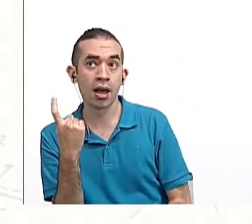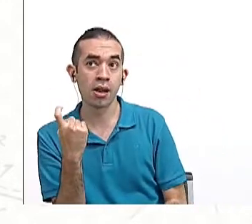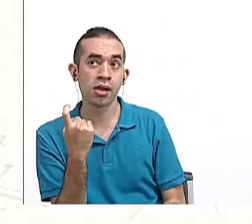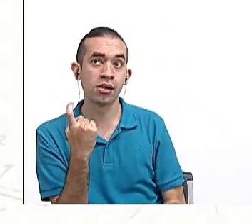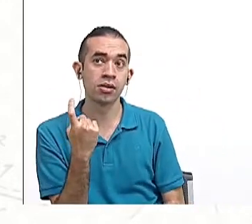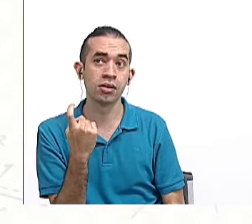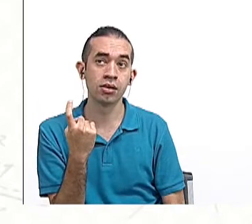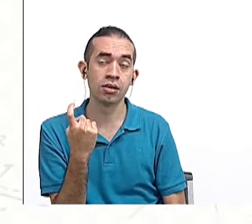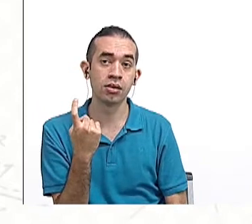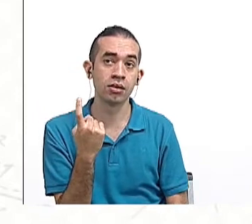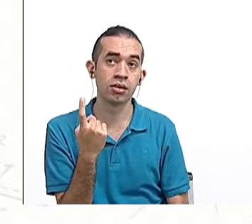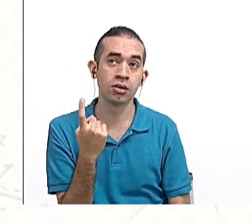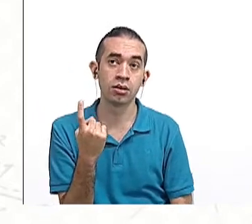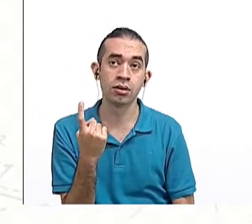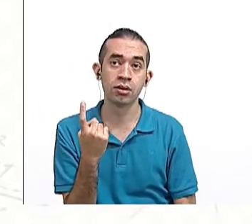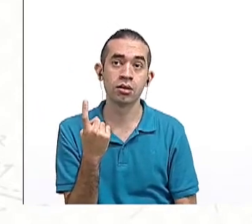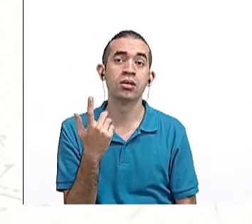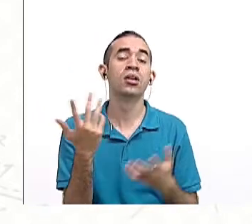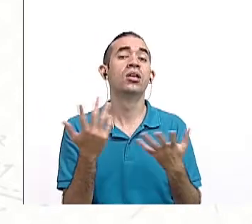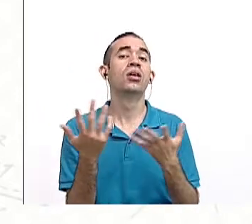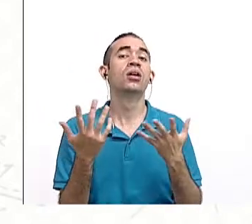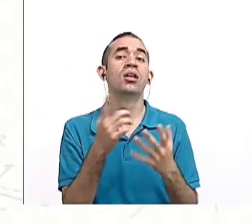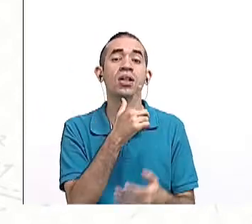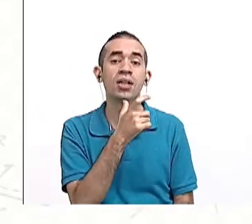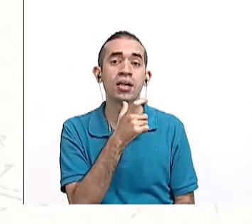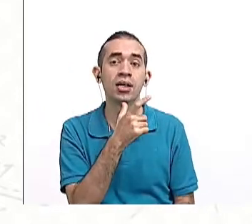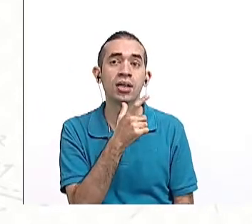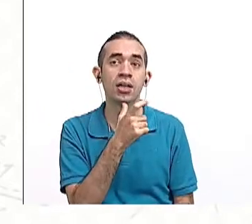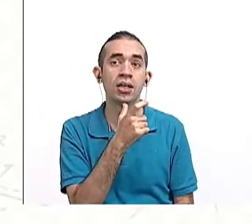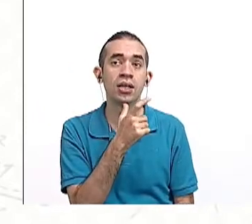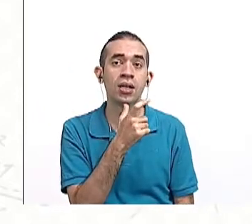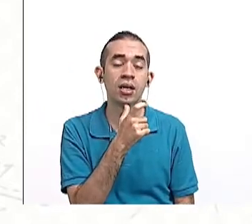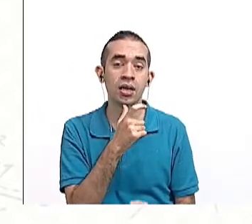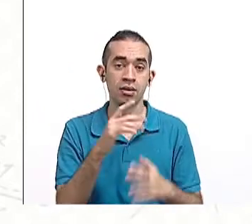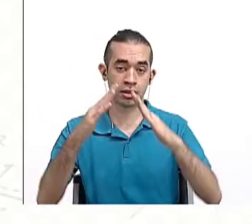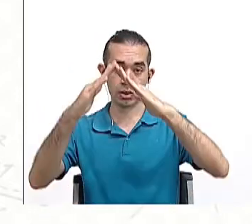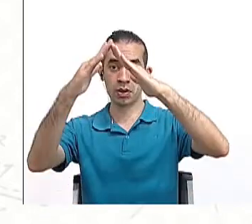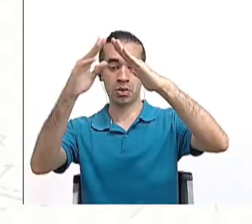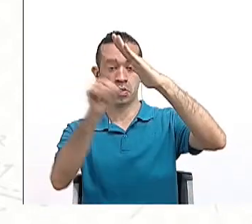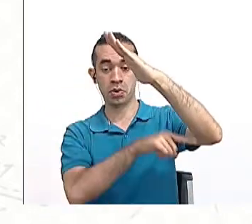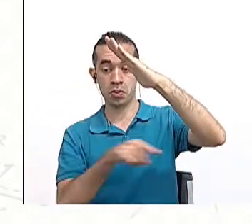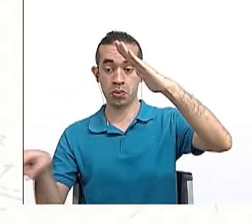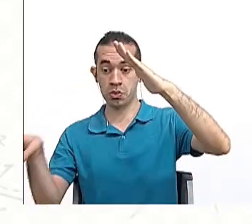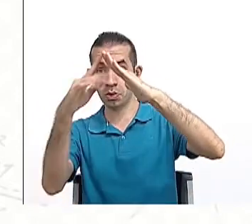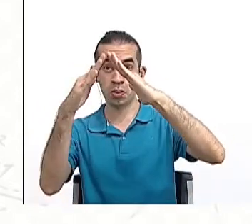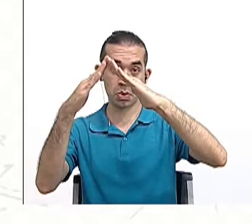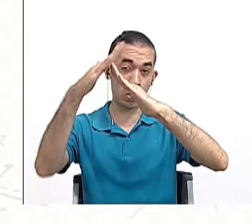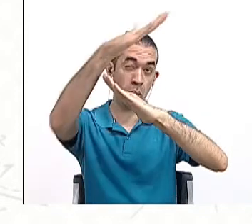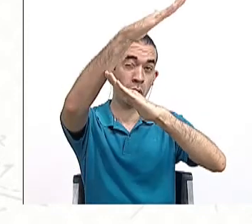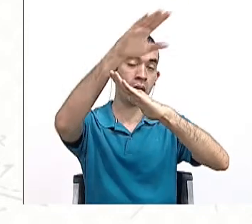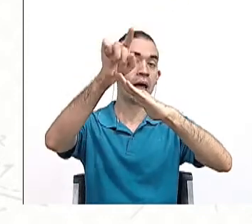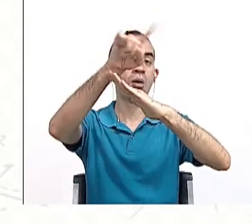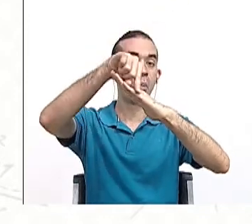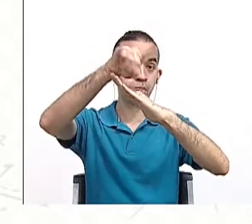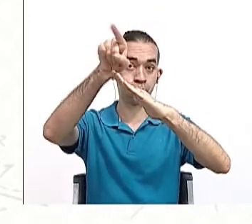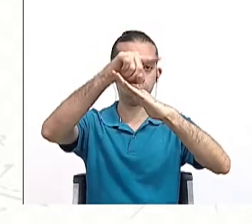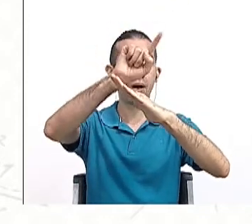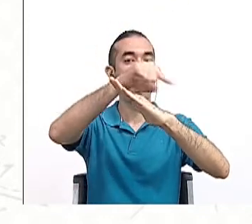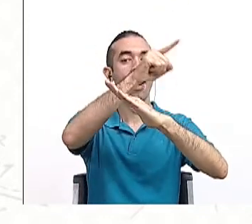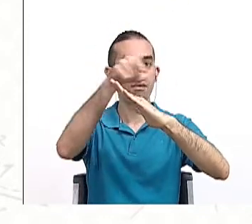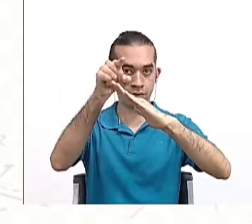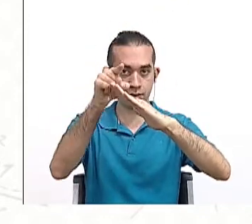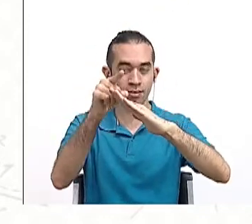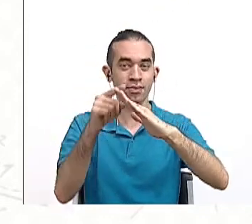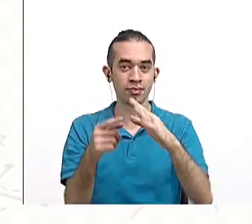es el valor de quien de alfa entonces con lo que acabamos de ver se